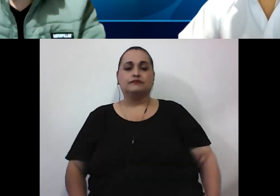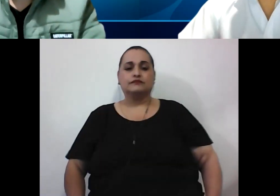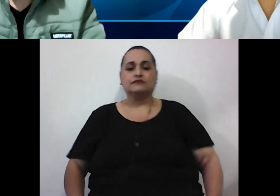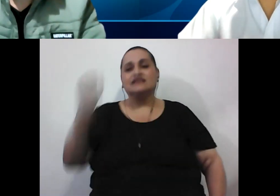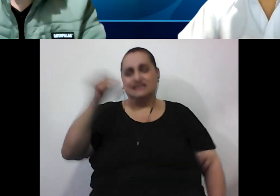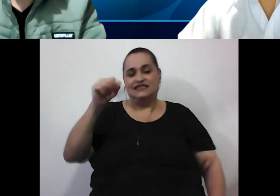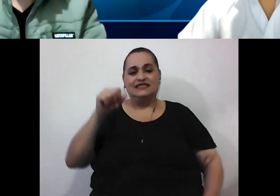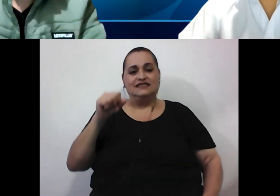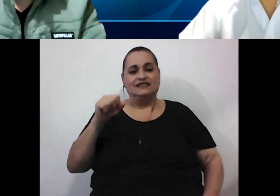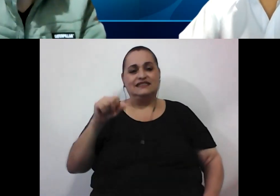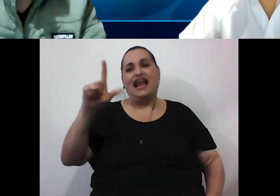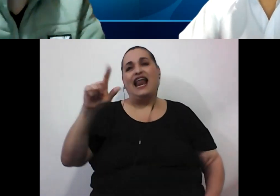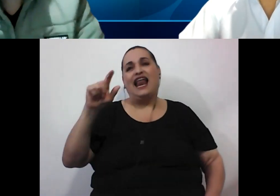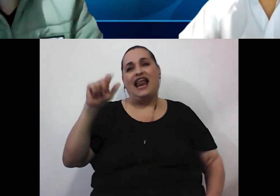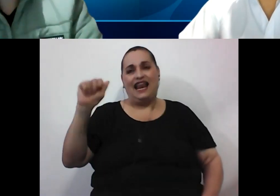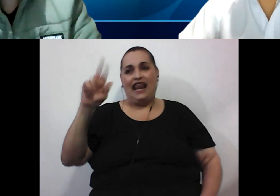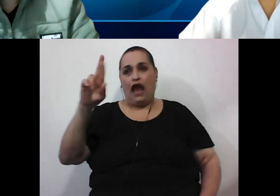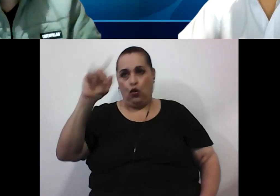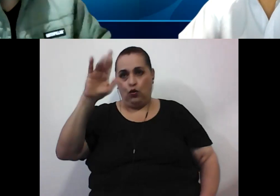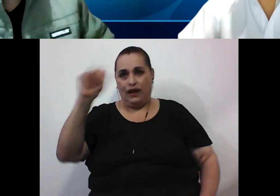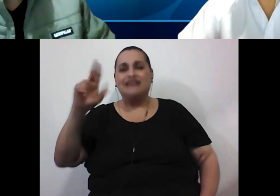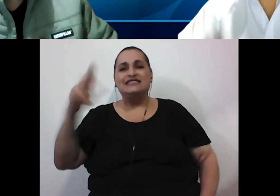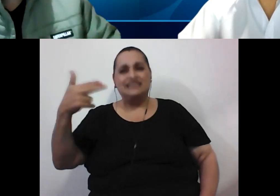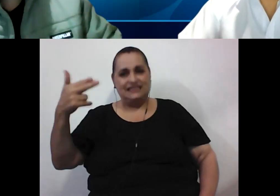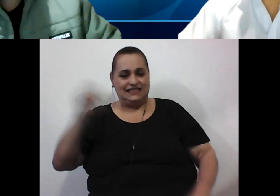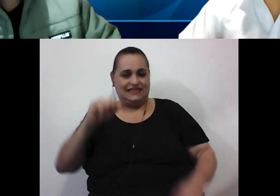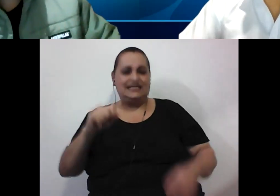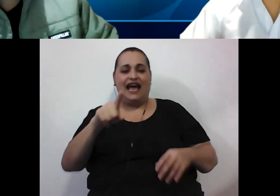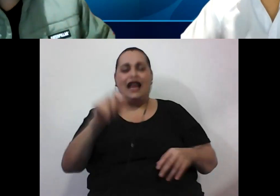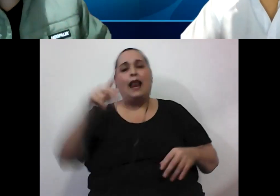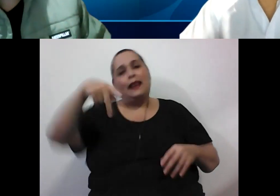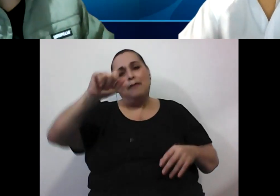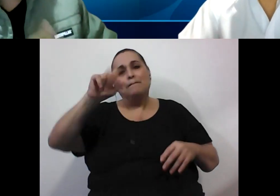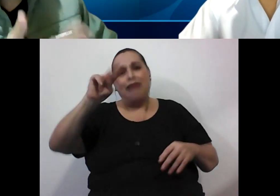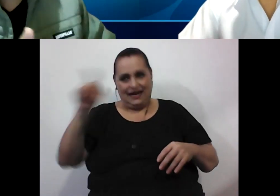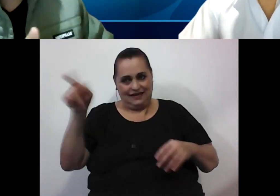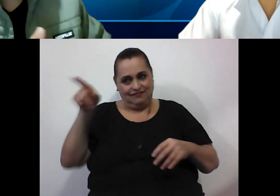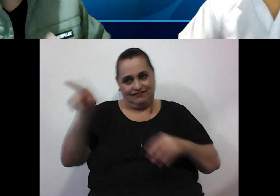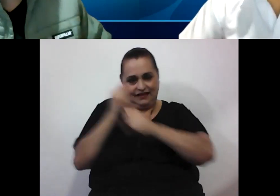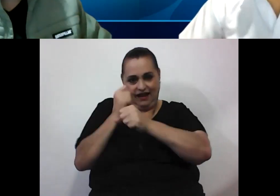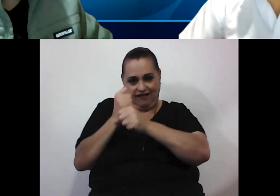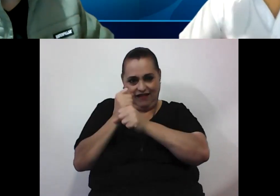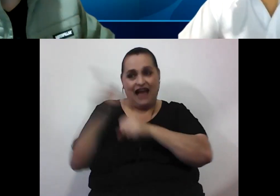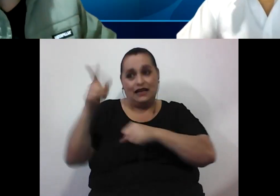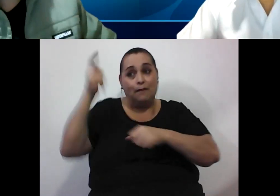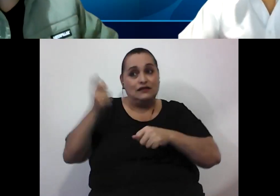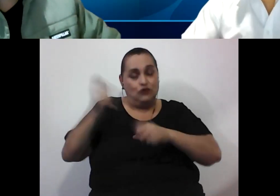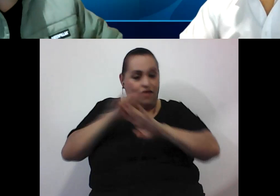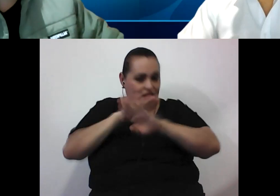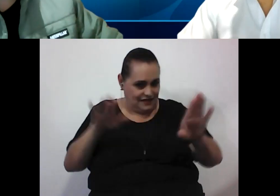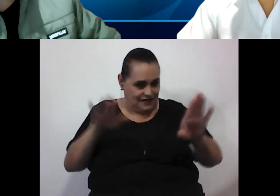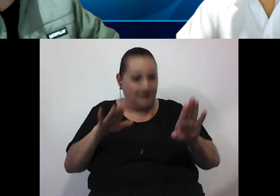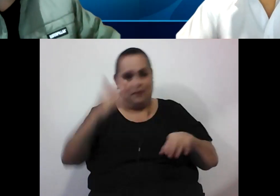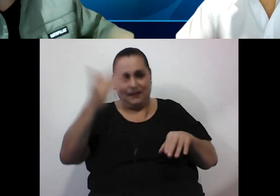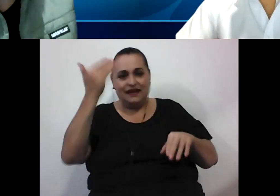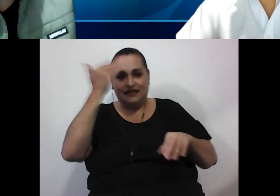pero no Miranda, ¿verdad? Otra No, Laura no, Chinchilla, no, no, la del es la PANI. chinchilla, la del pan. Que ya está Exacto, pensionada. por Las aquello, tres sí, creo que están